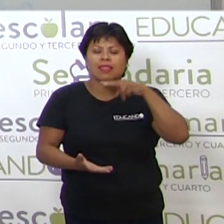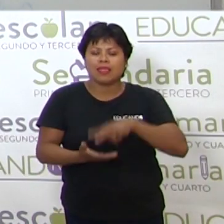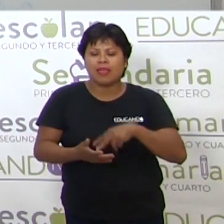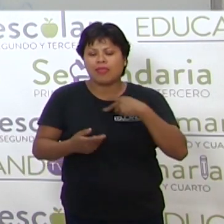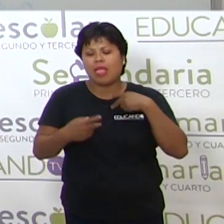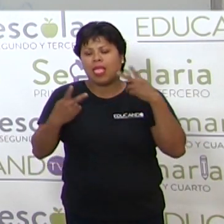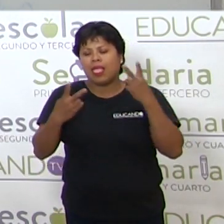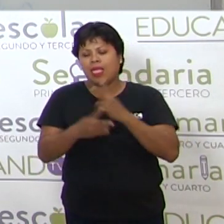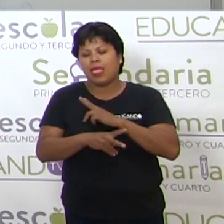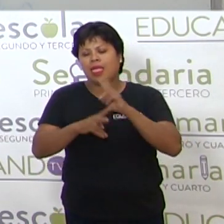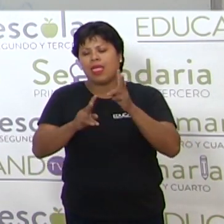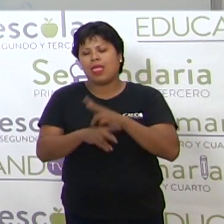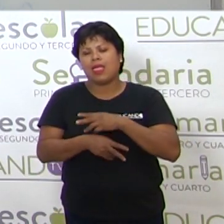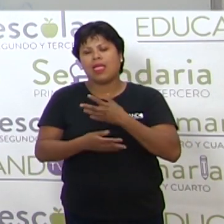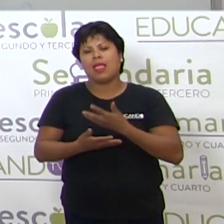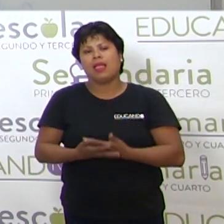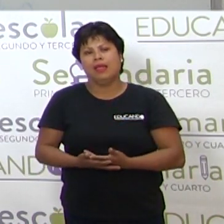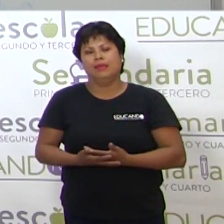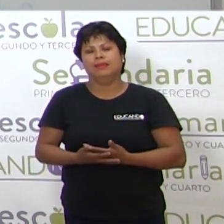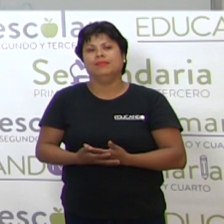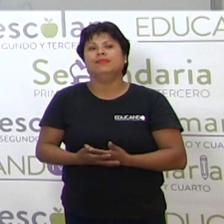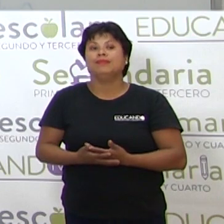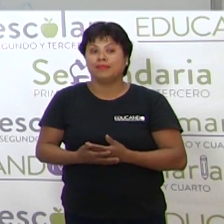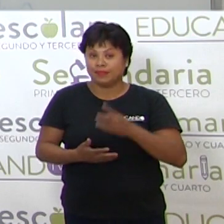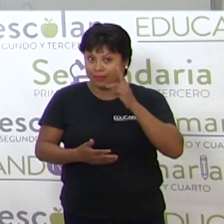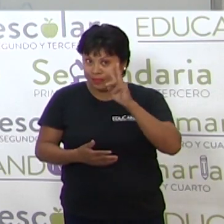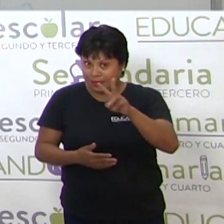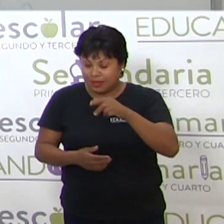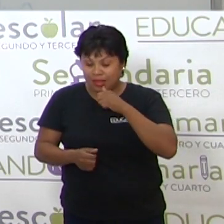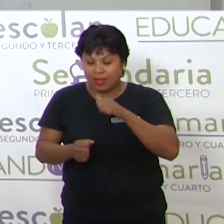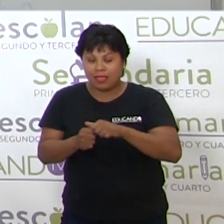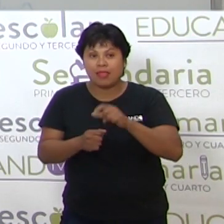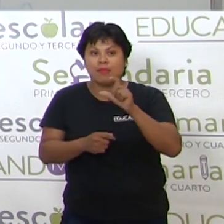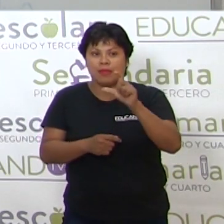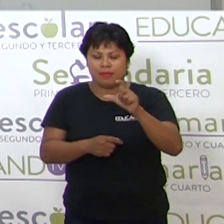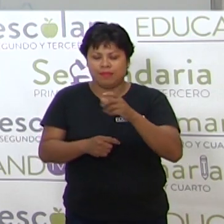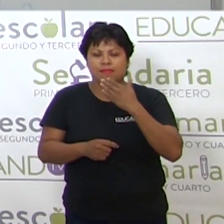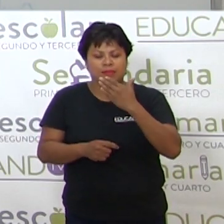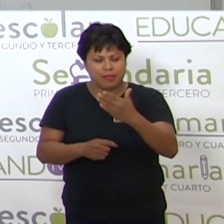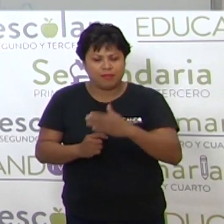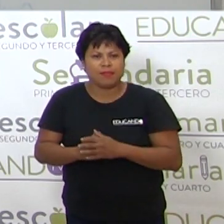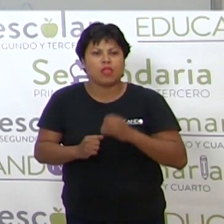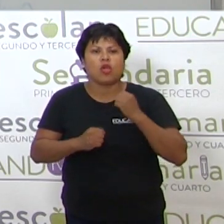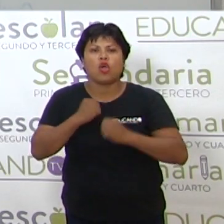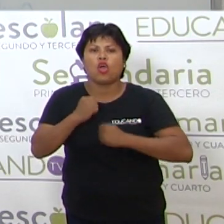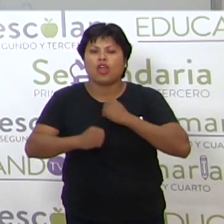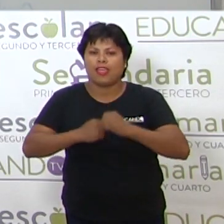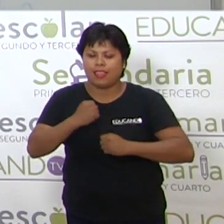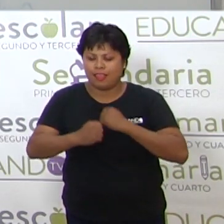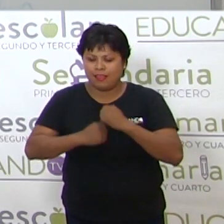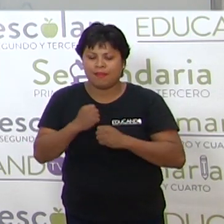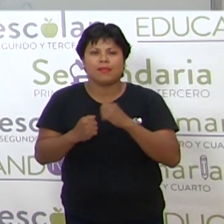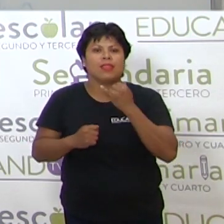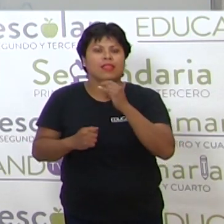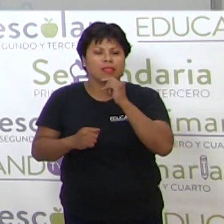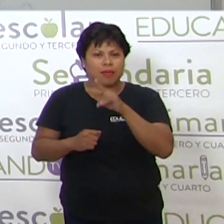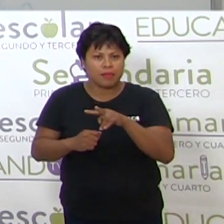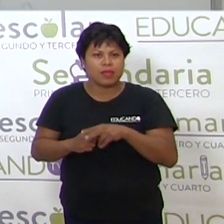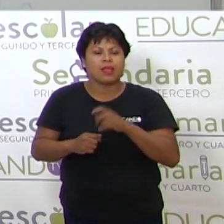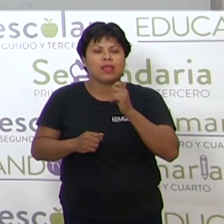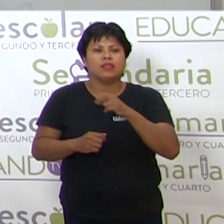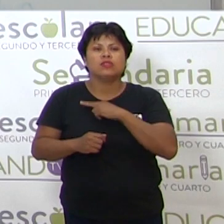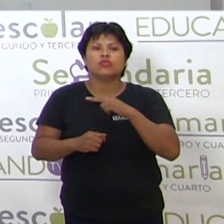agotado inicio ya vieron la mayúscula verdad bien curry que también es